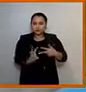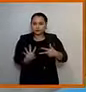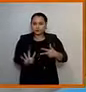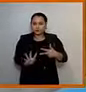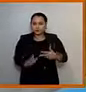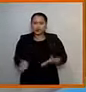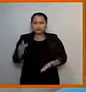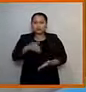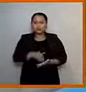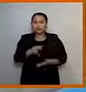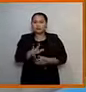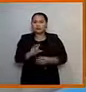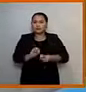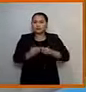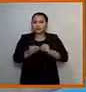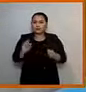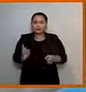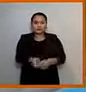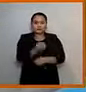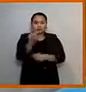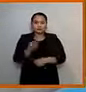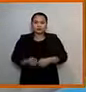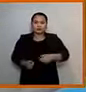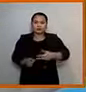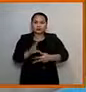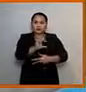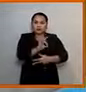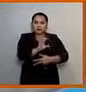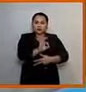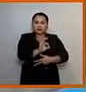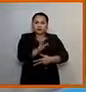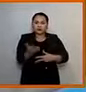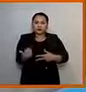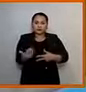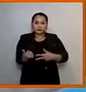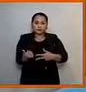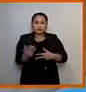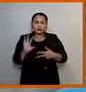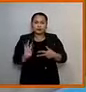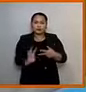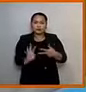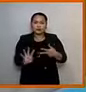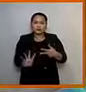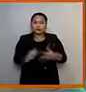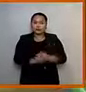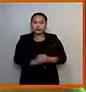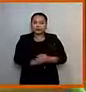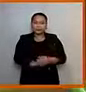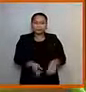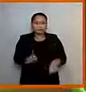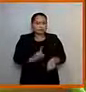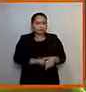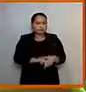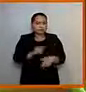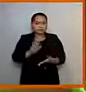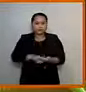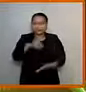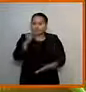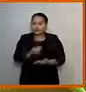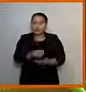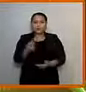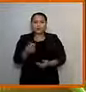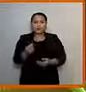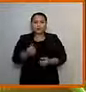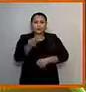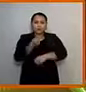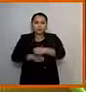64. Reitero los tres números ganadores, 89, 15 y 64. Llegó el momento de multiplicar tu dinero